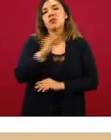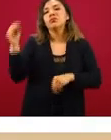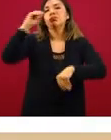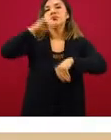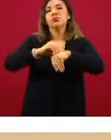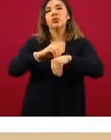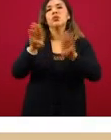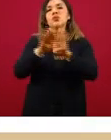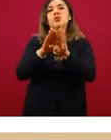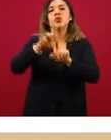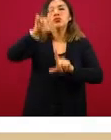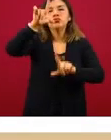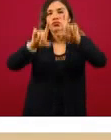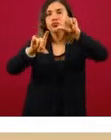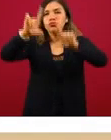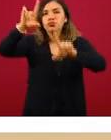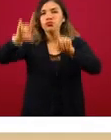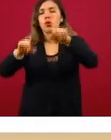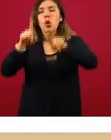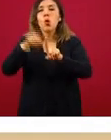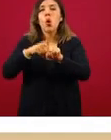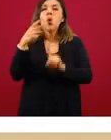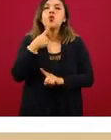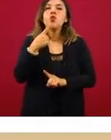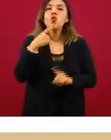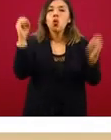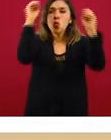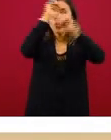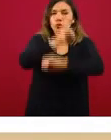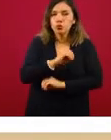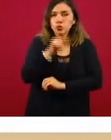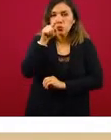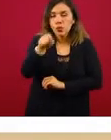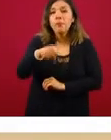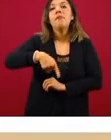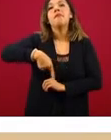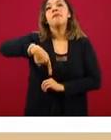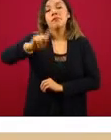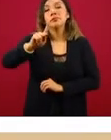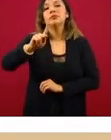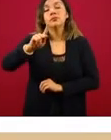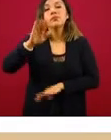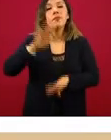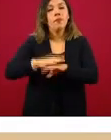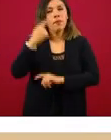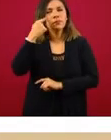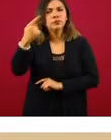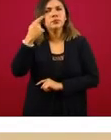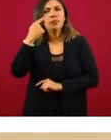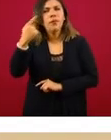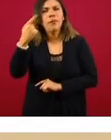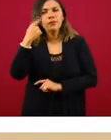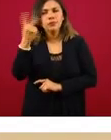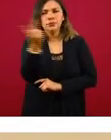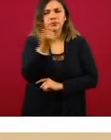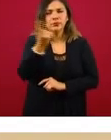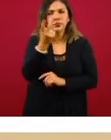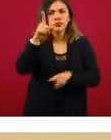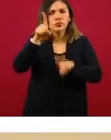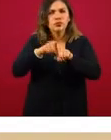cómo se sigue comportando la curva de color rojo oscuro o guinda. Sin embargo, la tendencia cuando vemos ambos